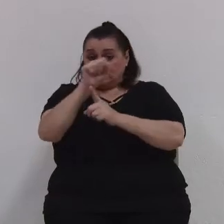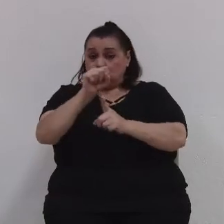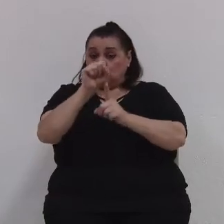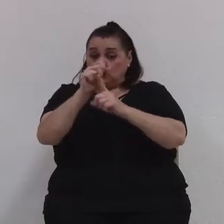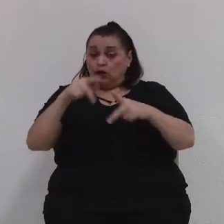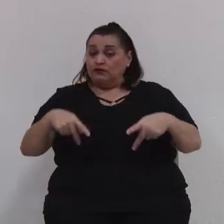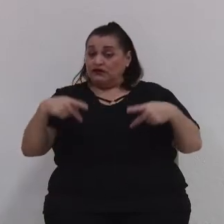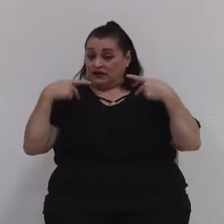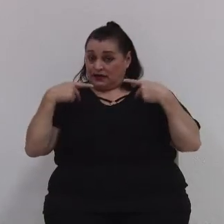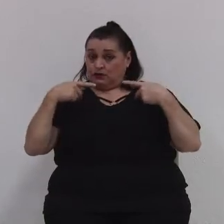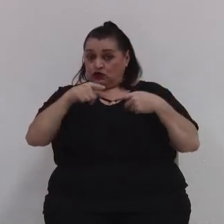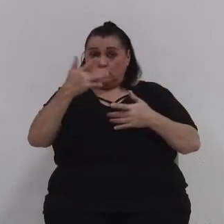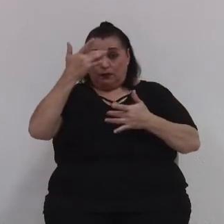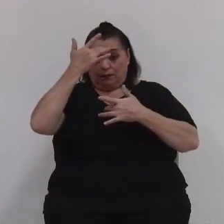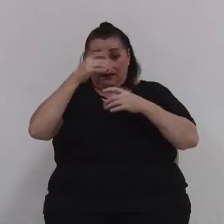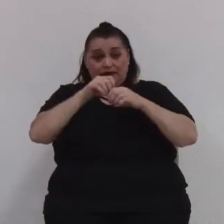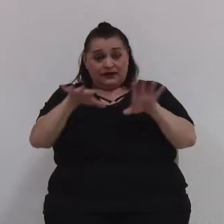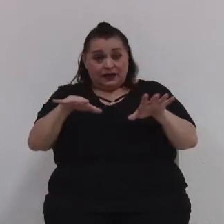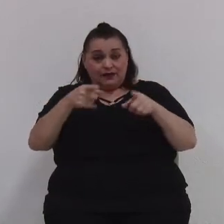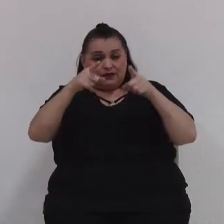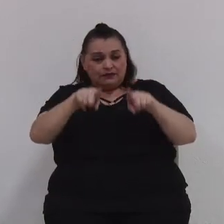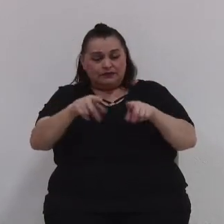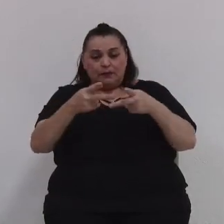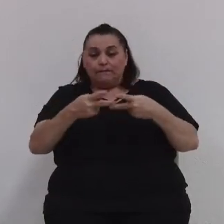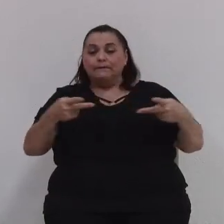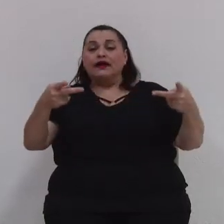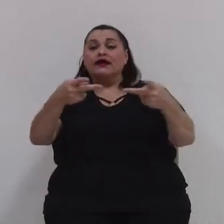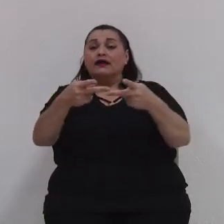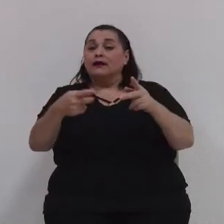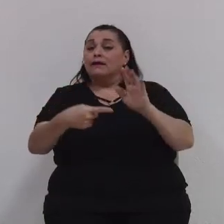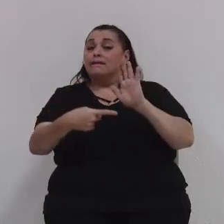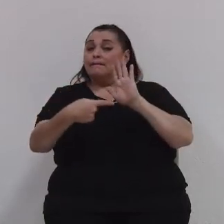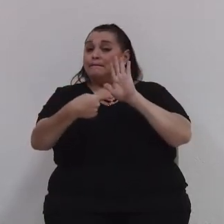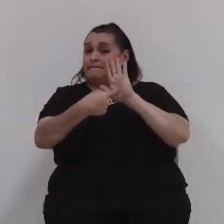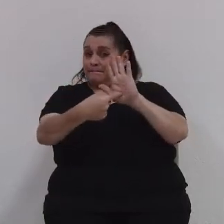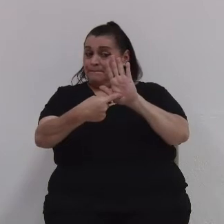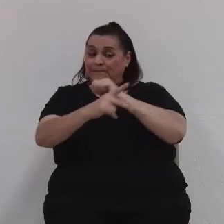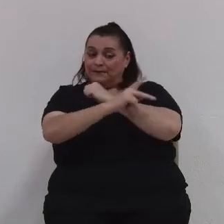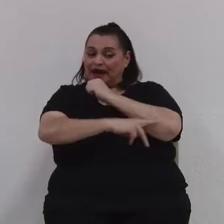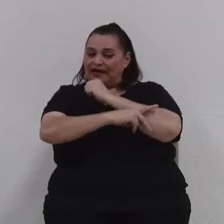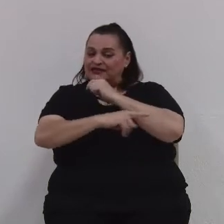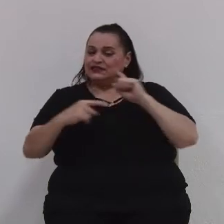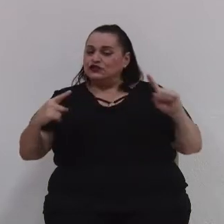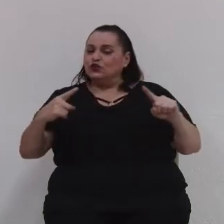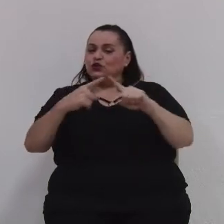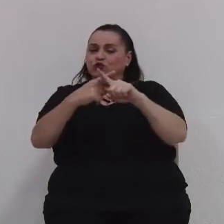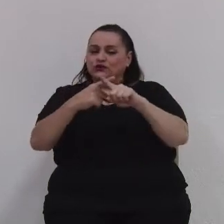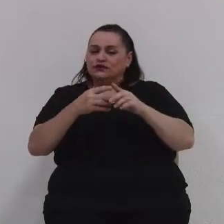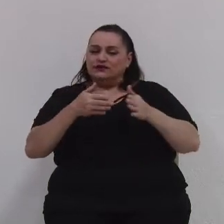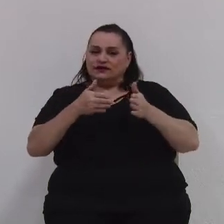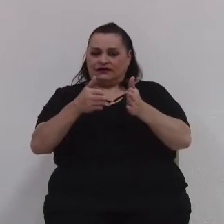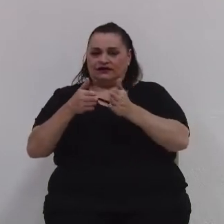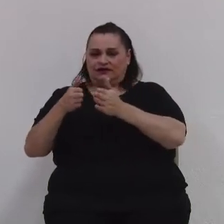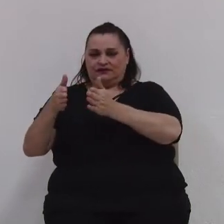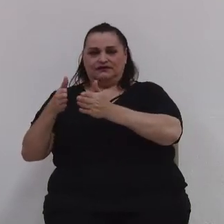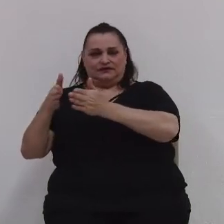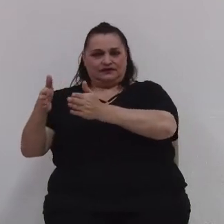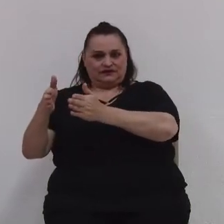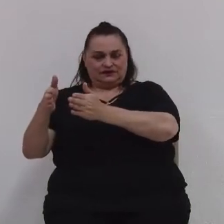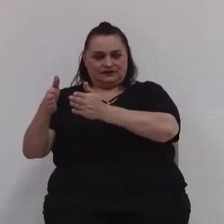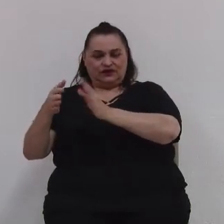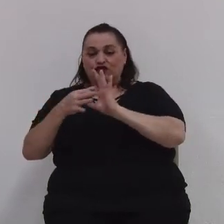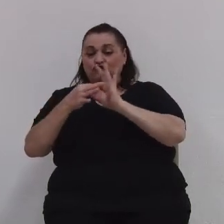vivido con la pandemia claramente ha colocado en los países en lo que llama un cruce de caminos. Un cruce de caminos en